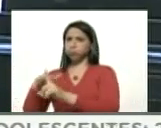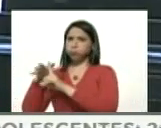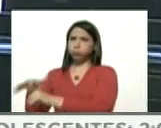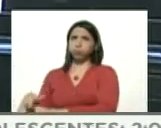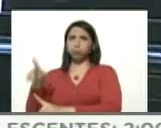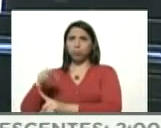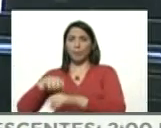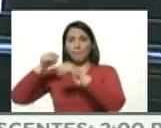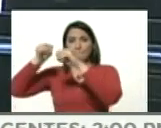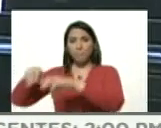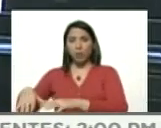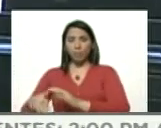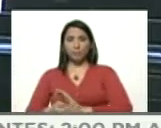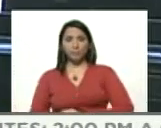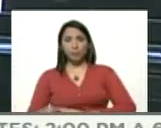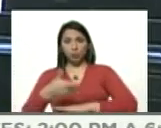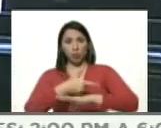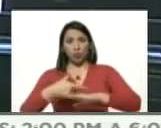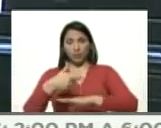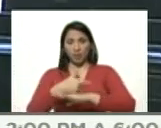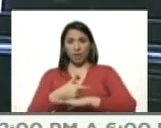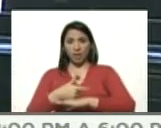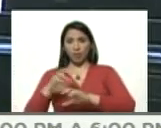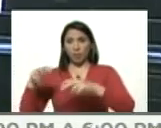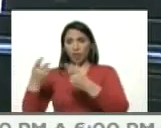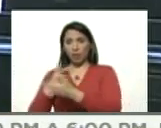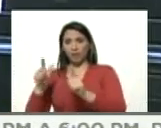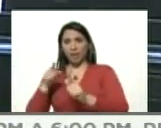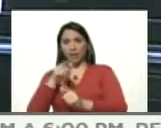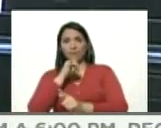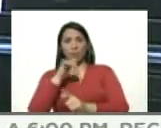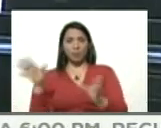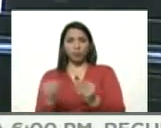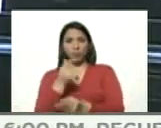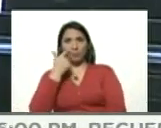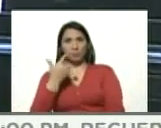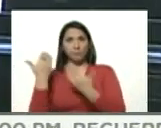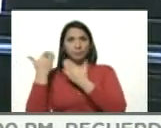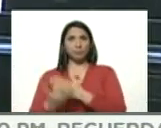sido abandonados por los gobiernos de corte neoliberal. Con esta información nosotros vamos a devolver el pase al estudio. Adelante.